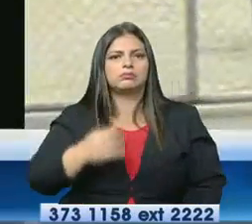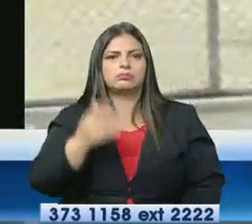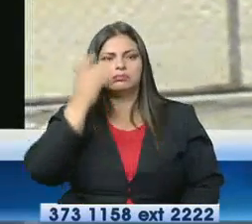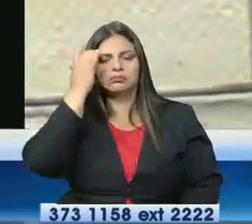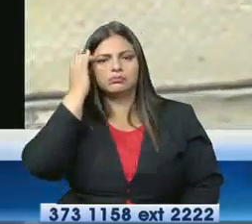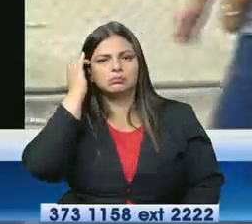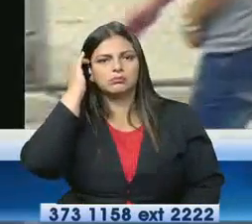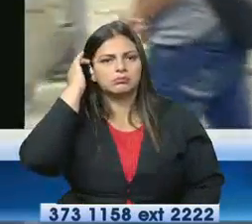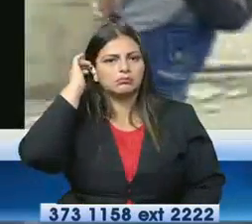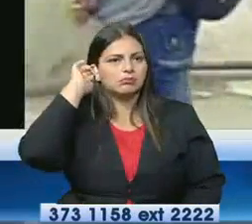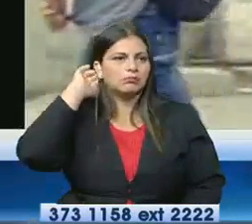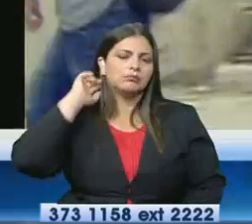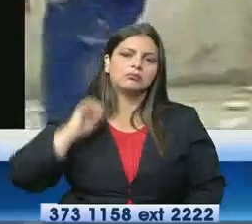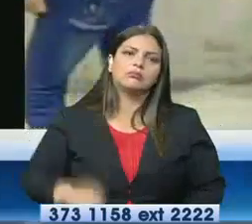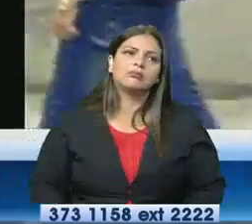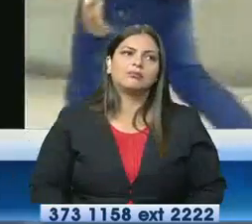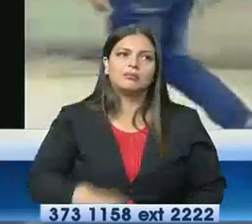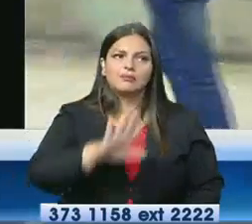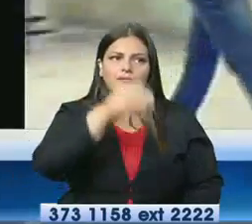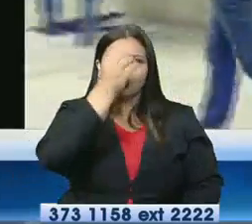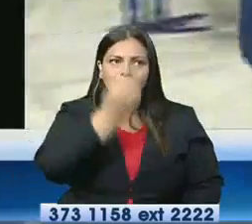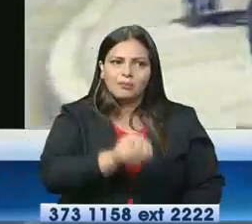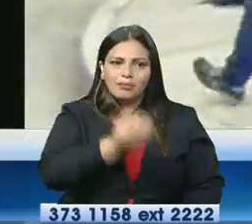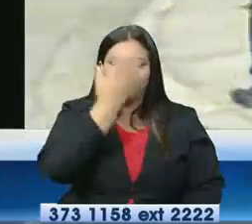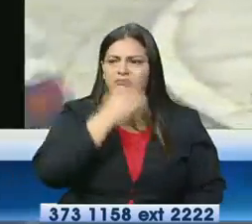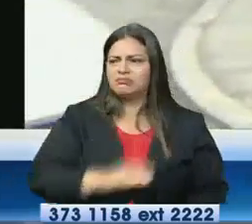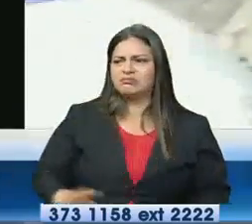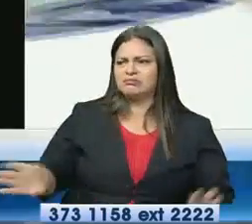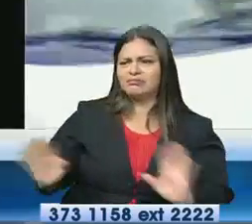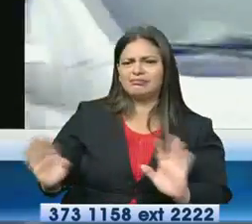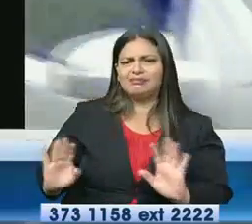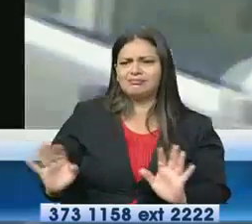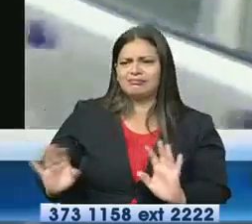días. ¿Cómo? Pero no sabe lo que le voy a preguntar. No quiere que la vean.